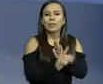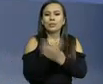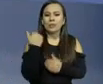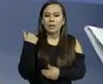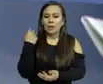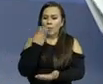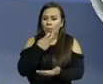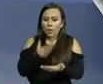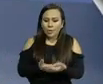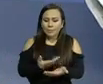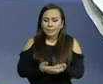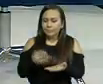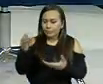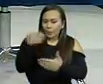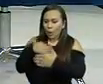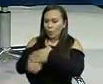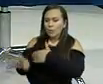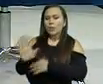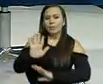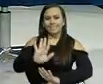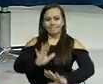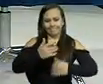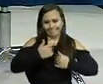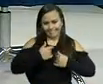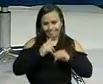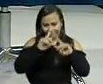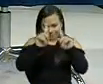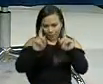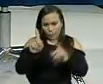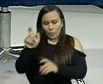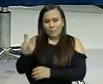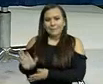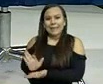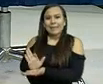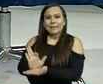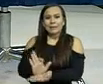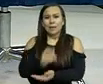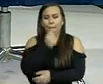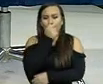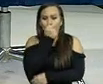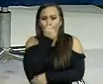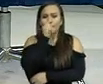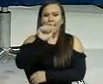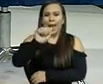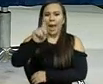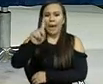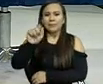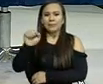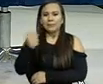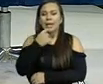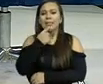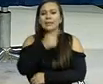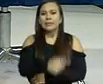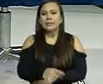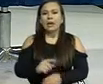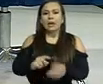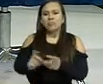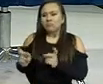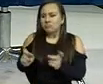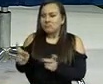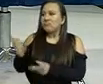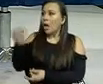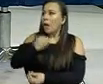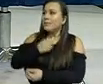el fundamento adecuado ahora el abogado a suero un testigo protegido de arza confirme el descontrol en salud dice es titular de prensa